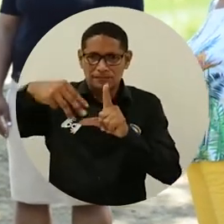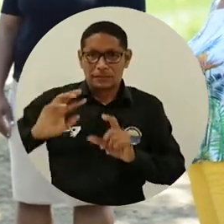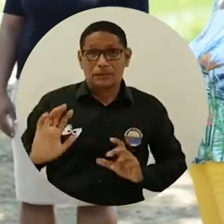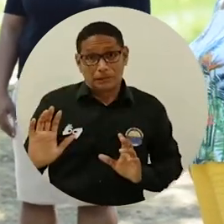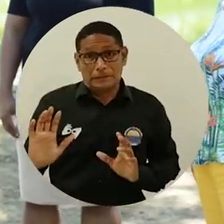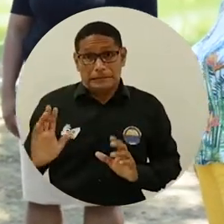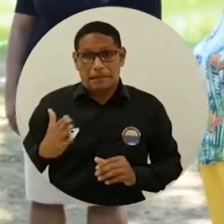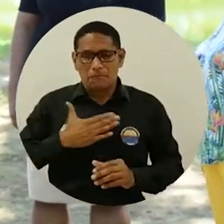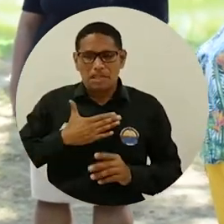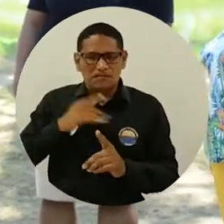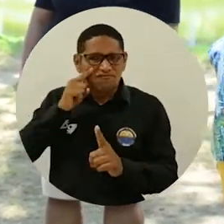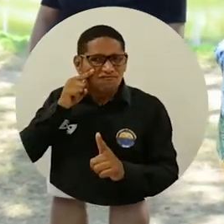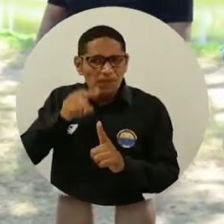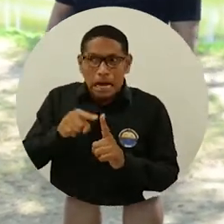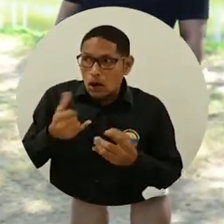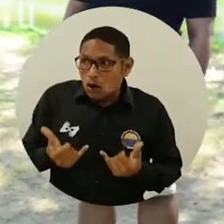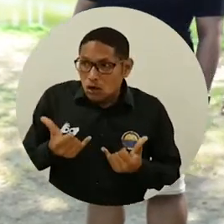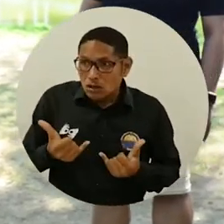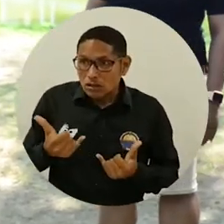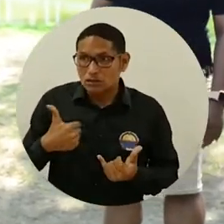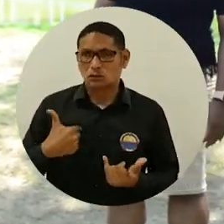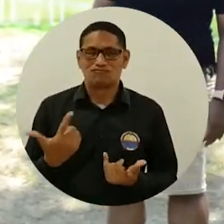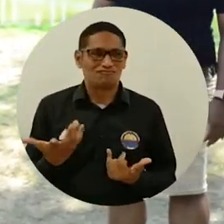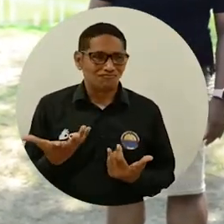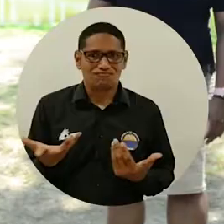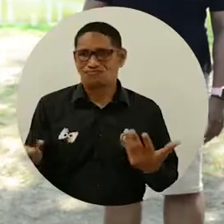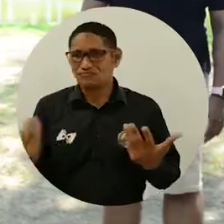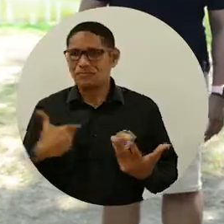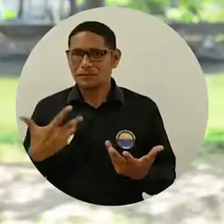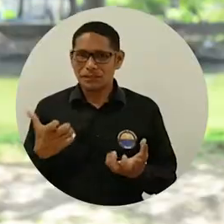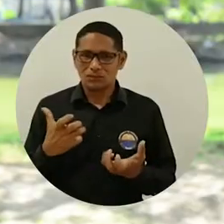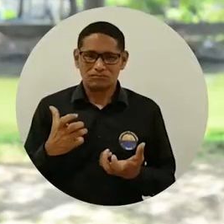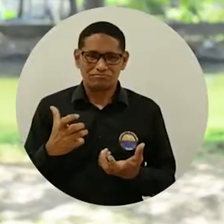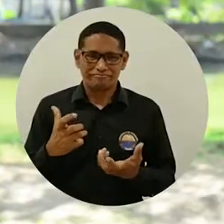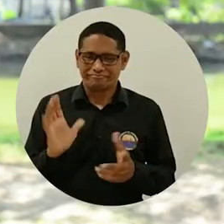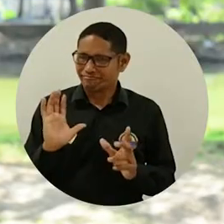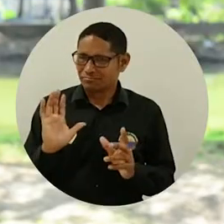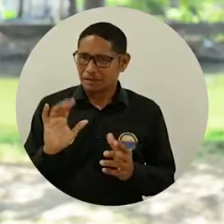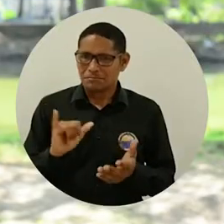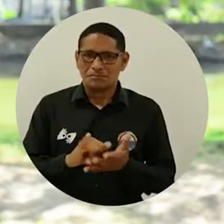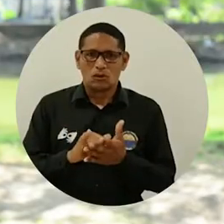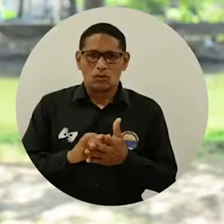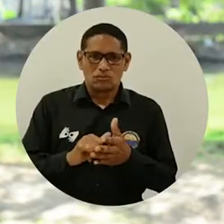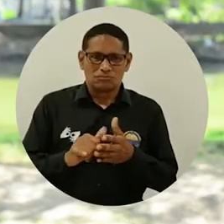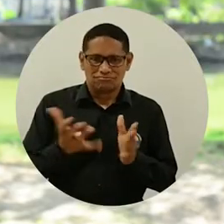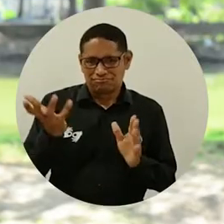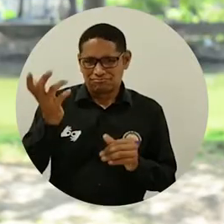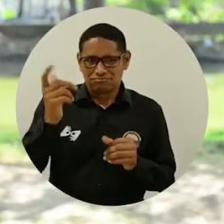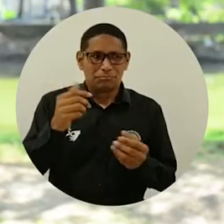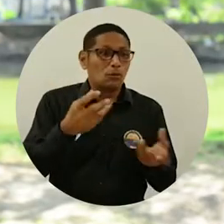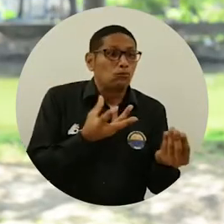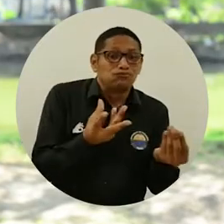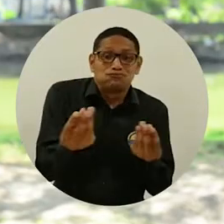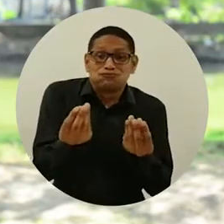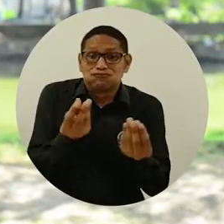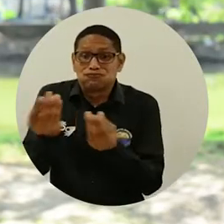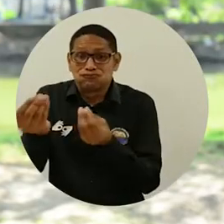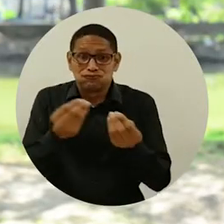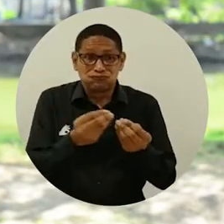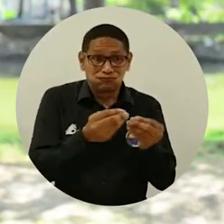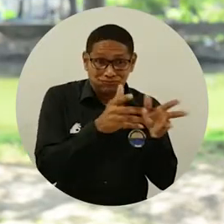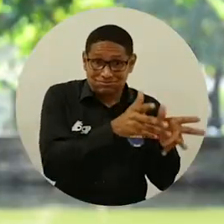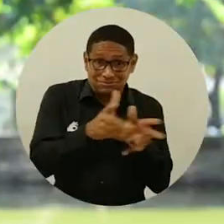porque, digamos, mi propósito hoy es quedarme como catedrático en los centros